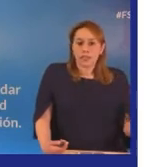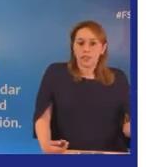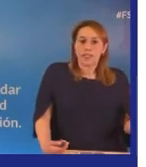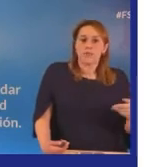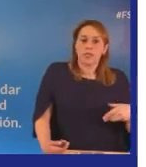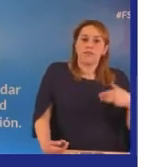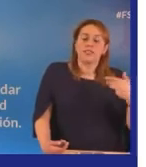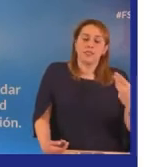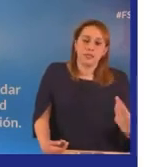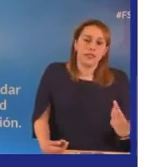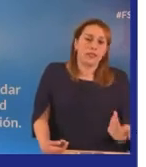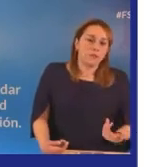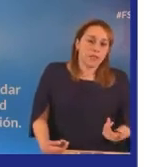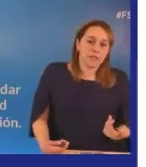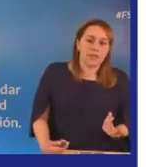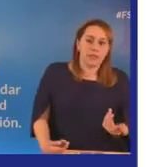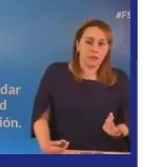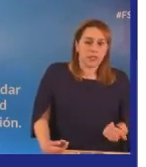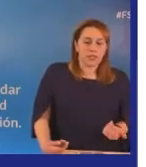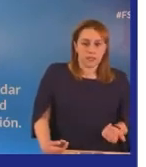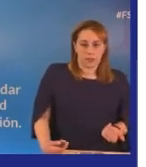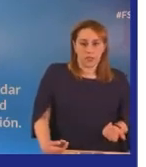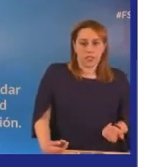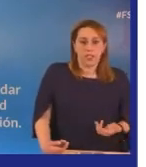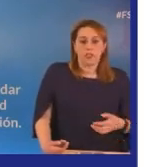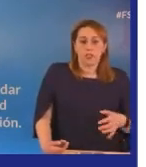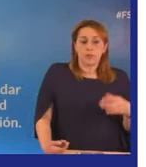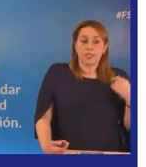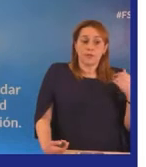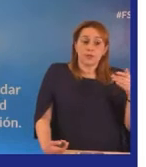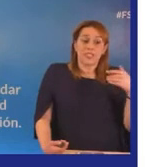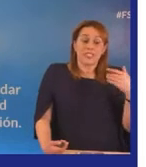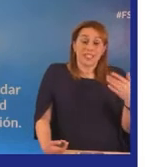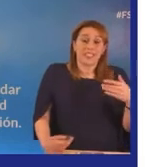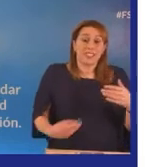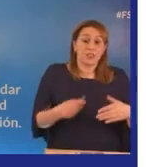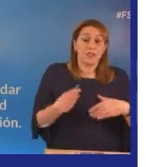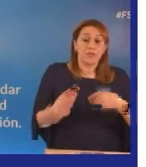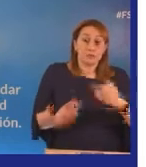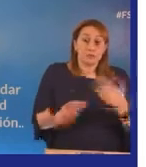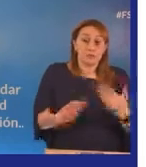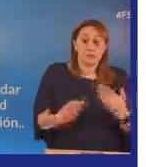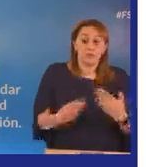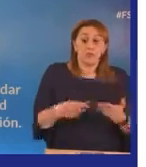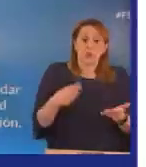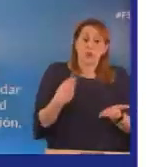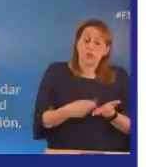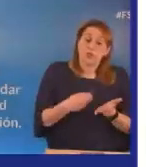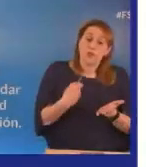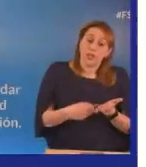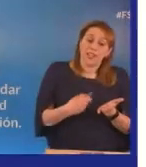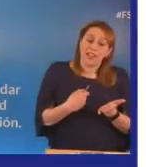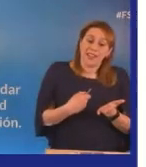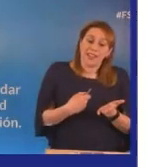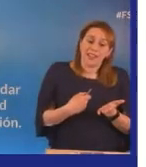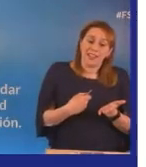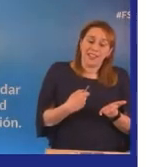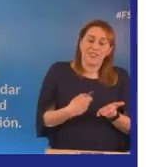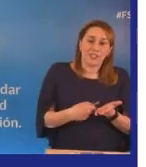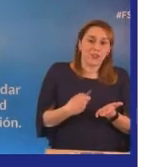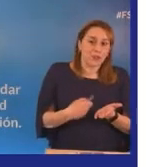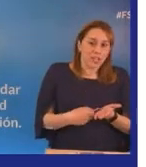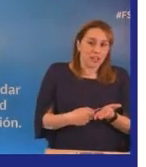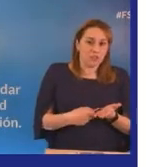las relevantes para facilitar en el paciente la orientación. No siempre tenemos que estar diciendo la información como si fuera